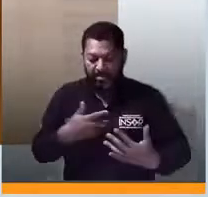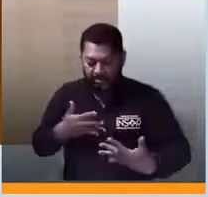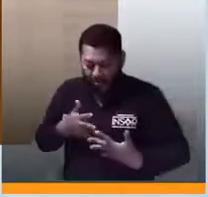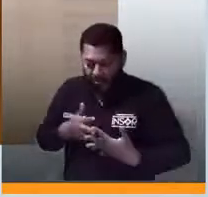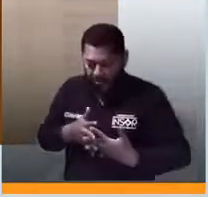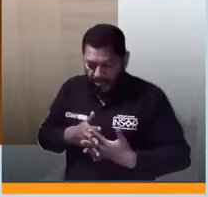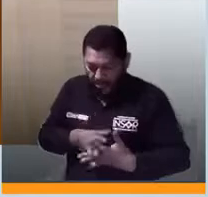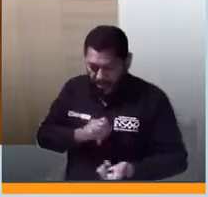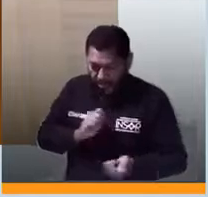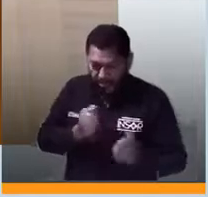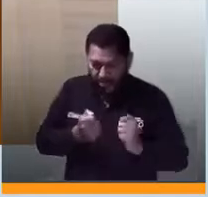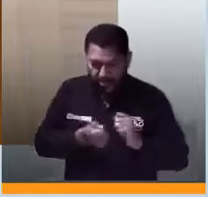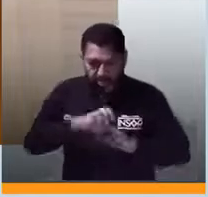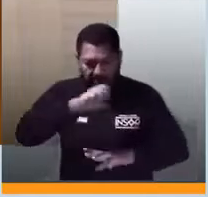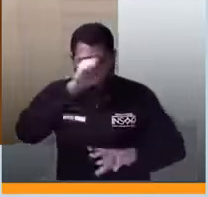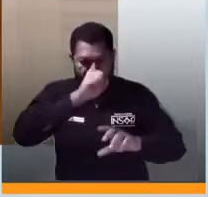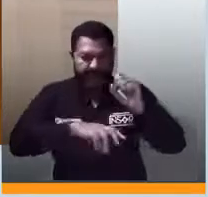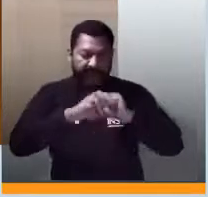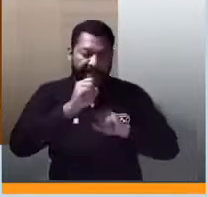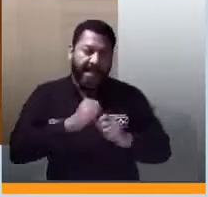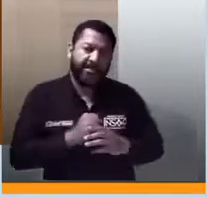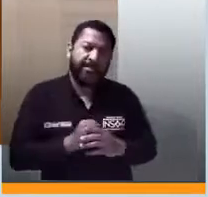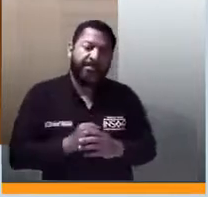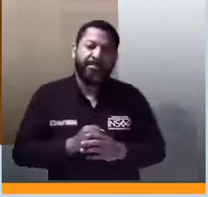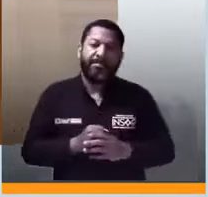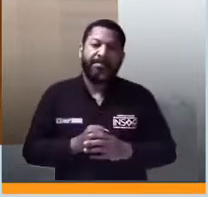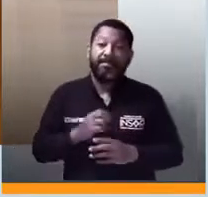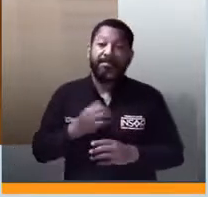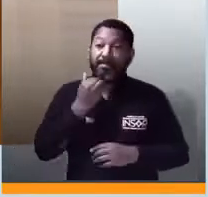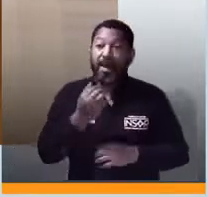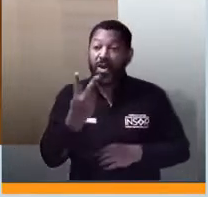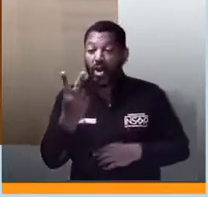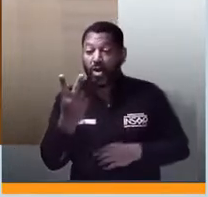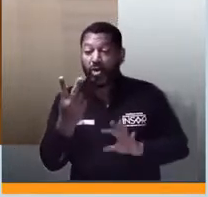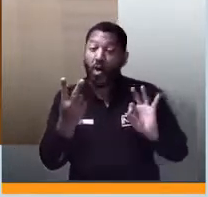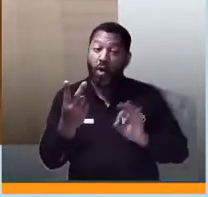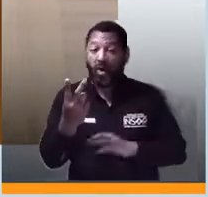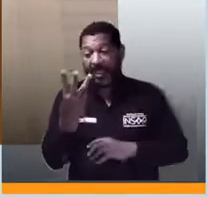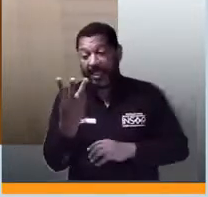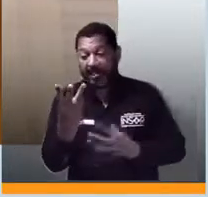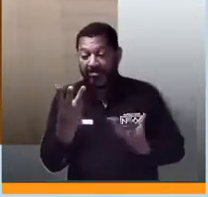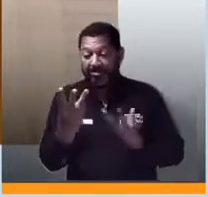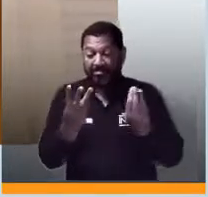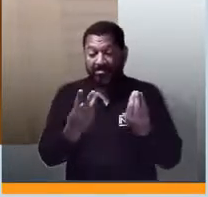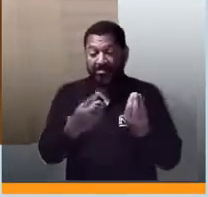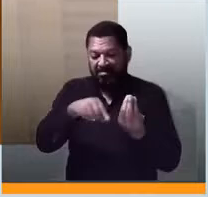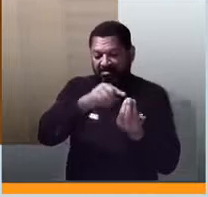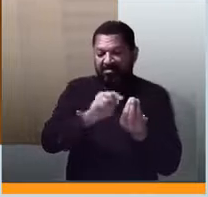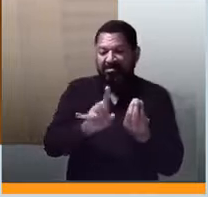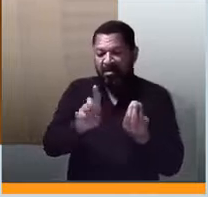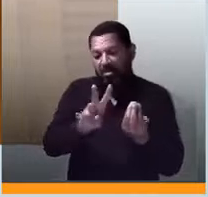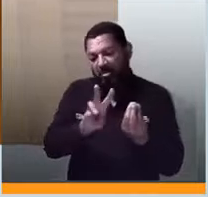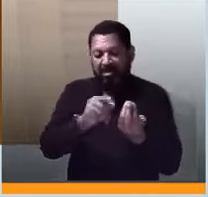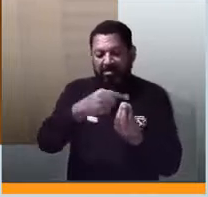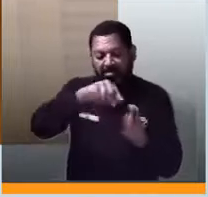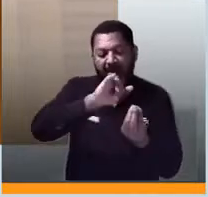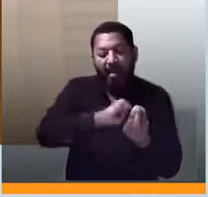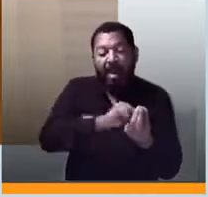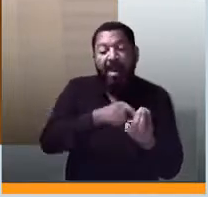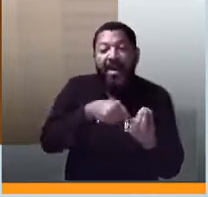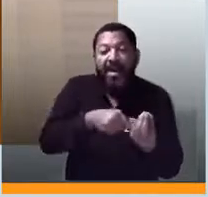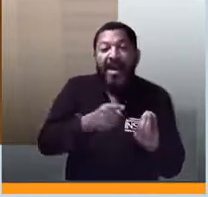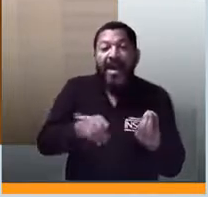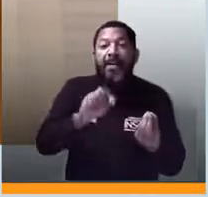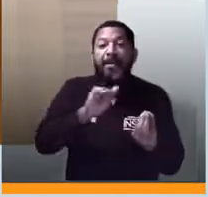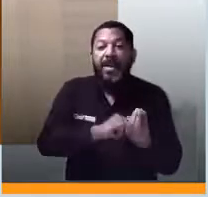incorporando esos aprendizajes. Entonces me gustaría que dos o tres de ustedes, porque varias de las preguntas han estado alrededor